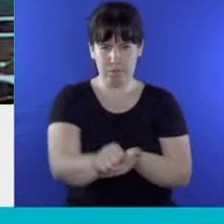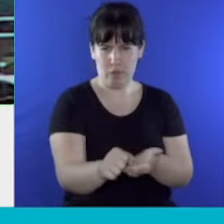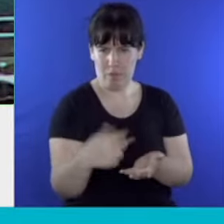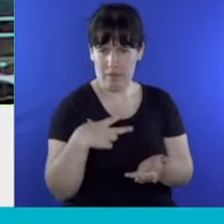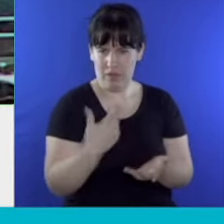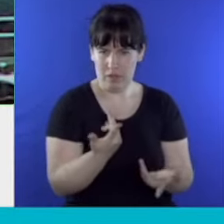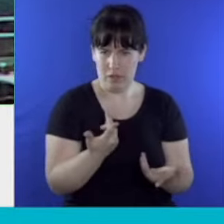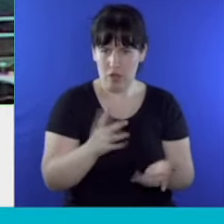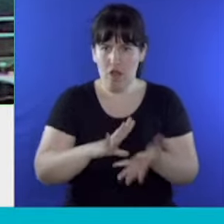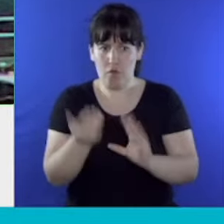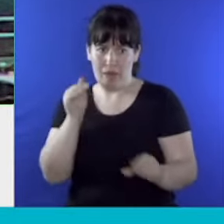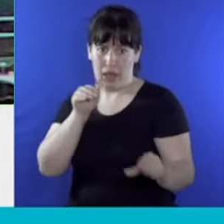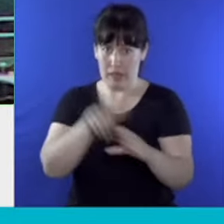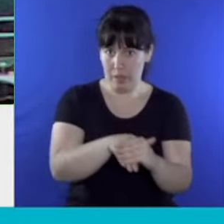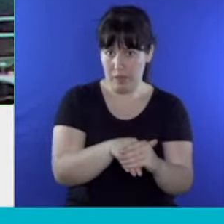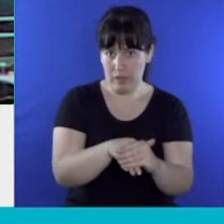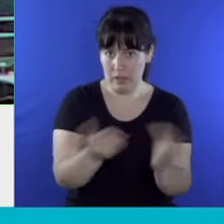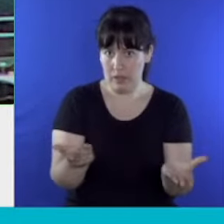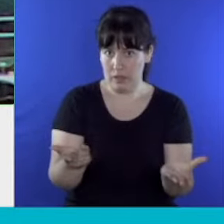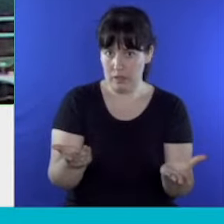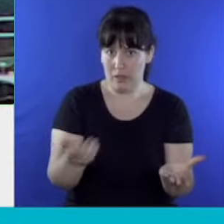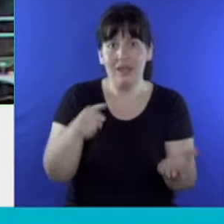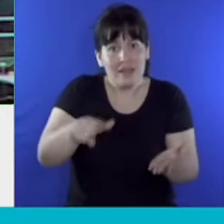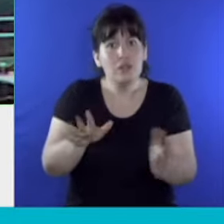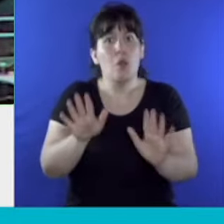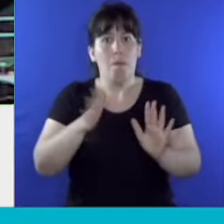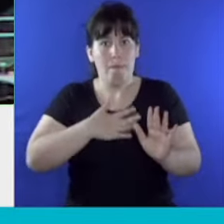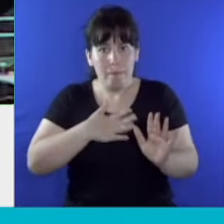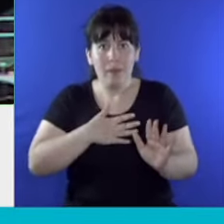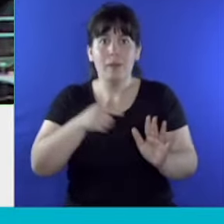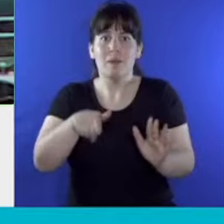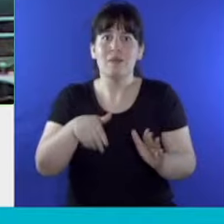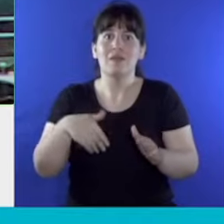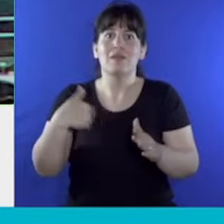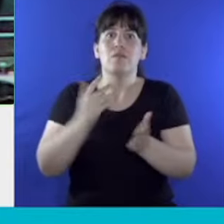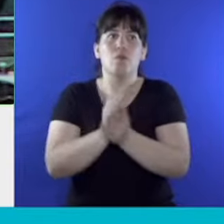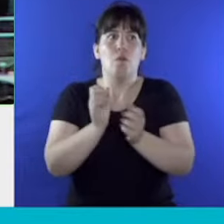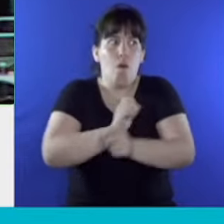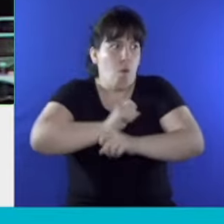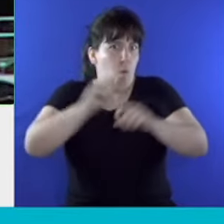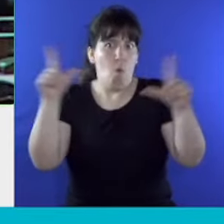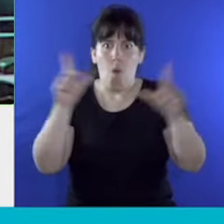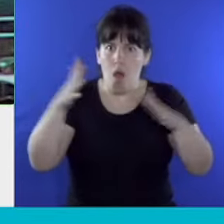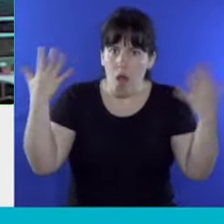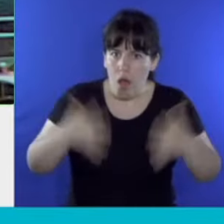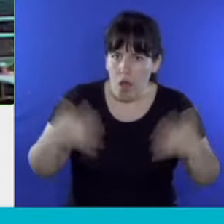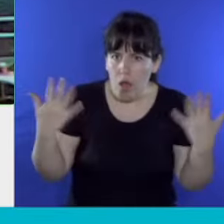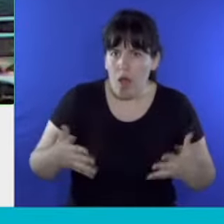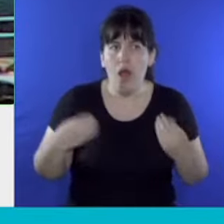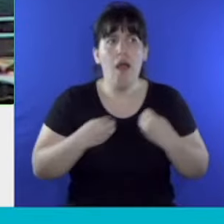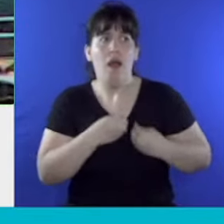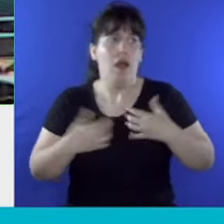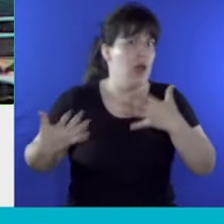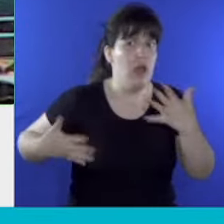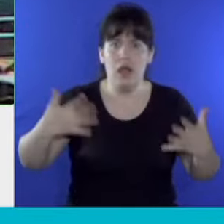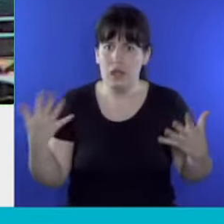mí es una forma de intervención. Eso es lo que genera consternación en la